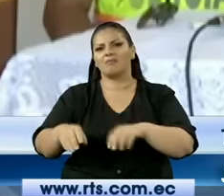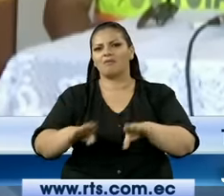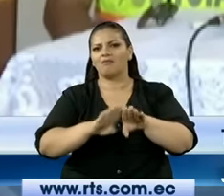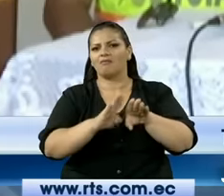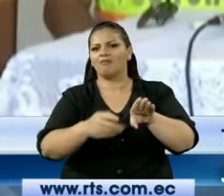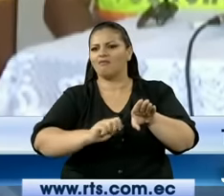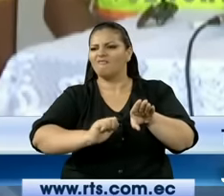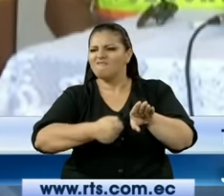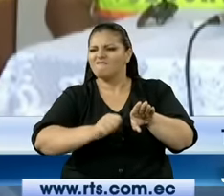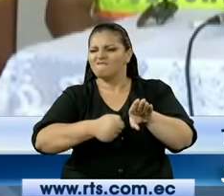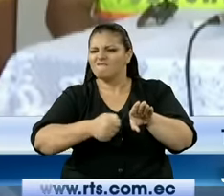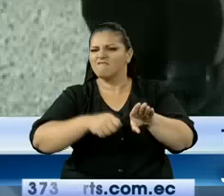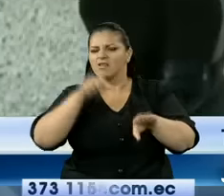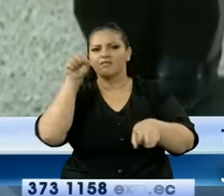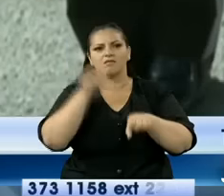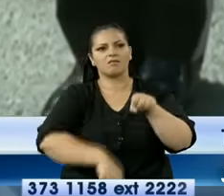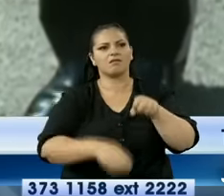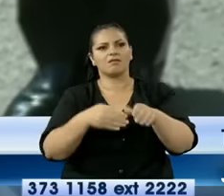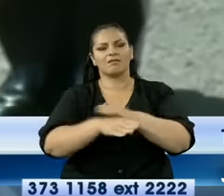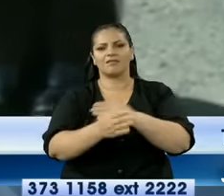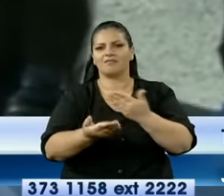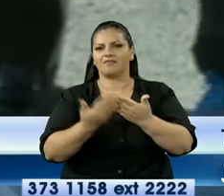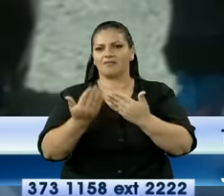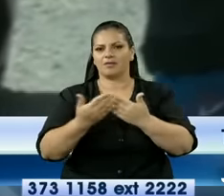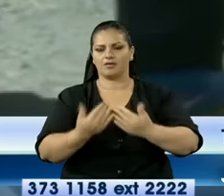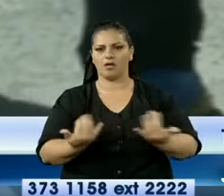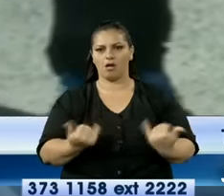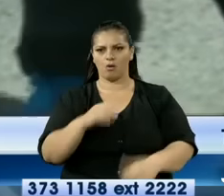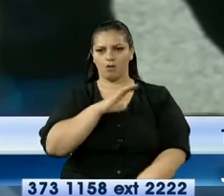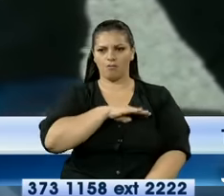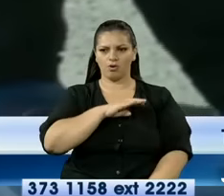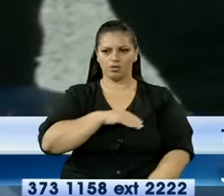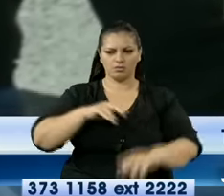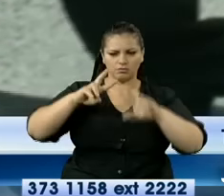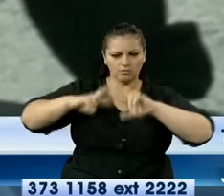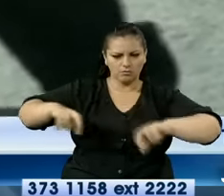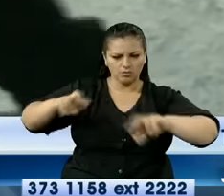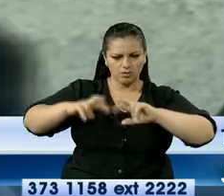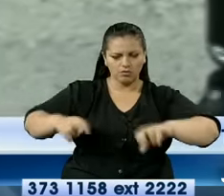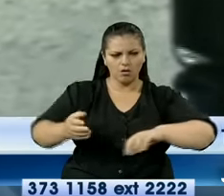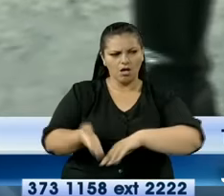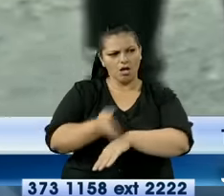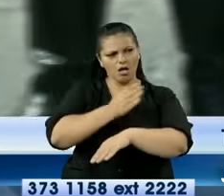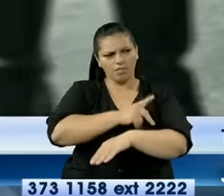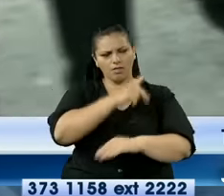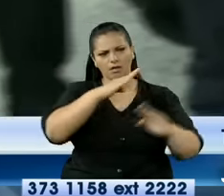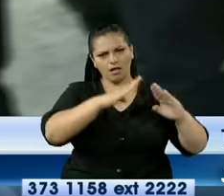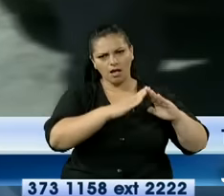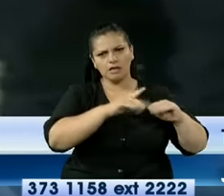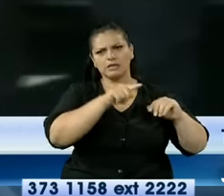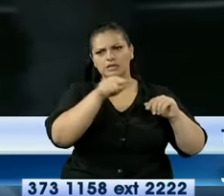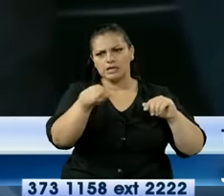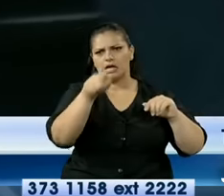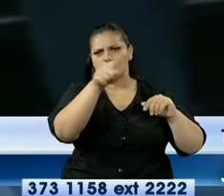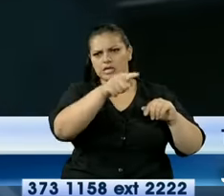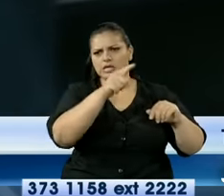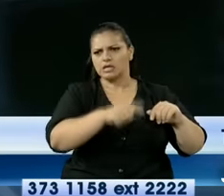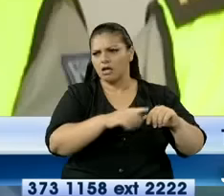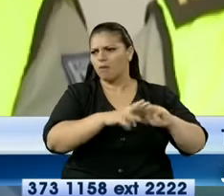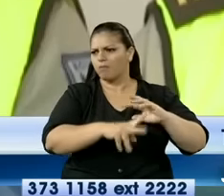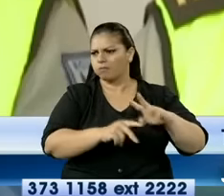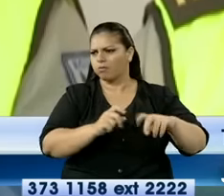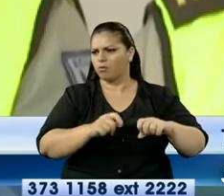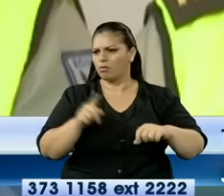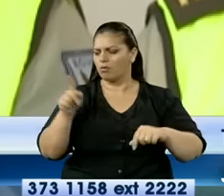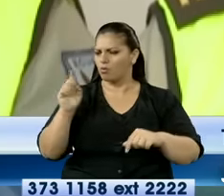investiga si serían los responsables de los robos a domicilios denunciados en las últimas semanas. El historial de los sospechosos es amplio.